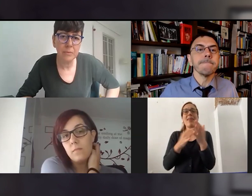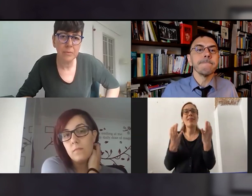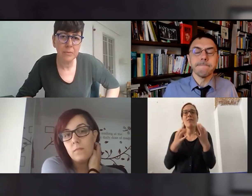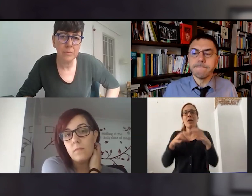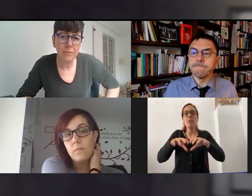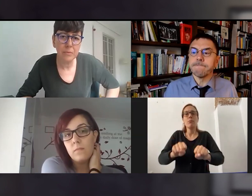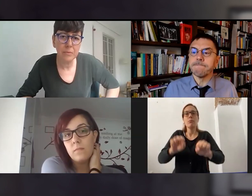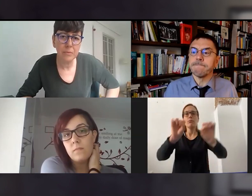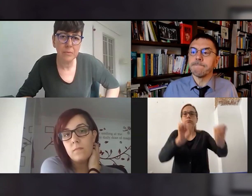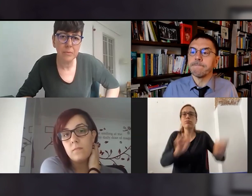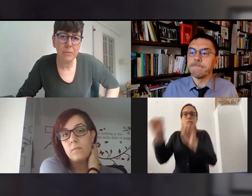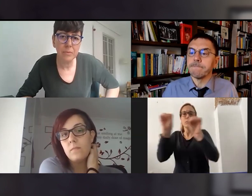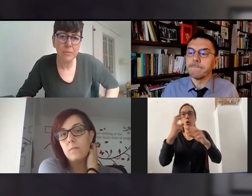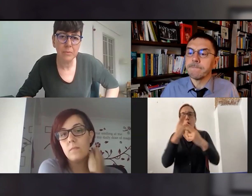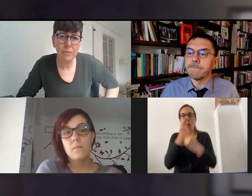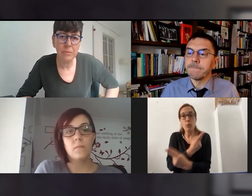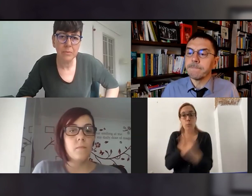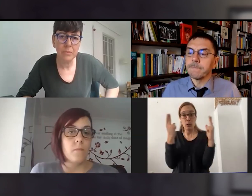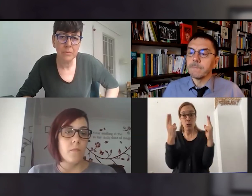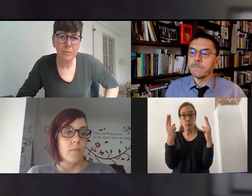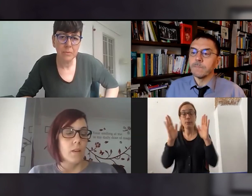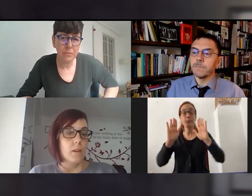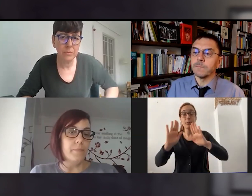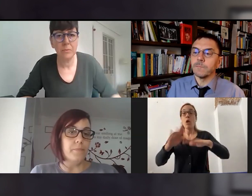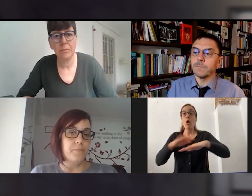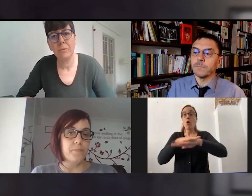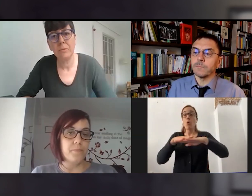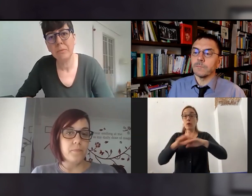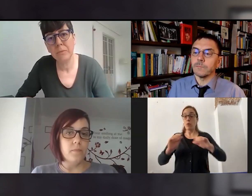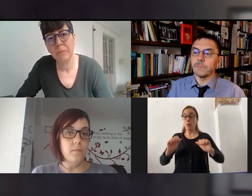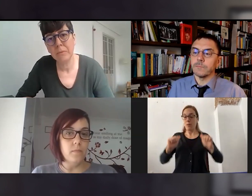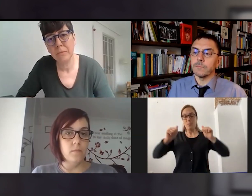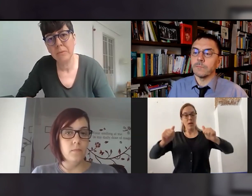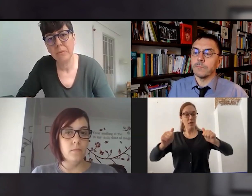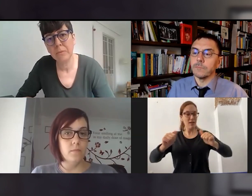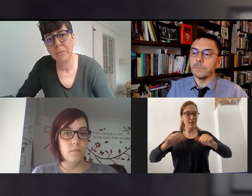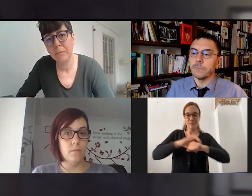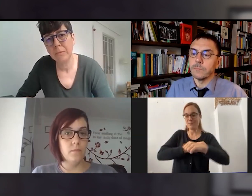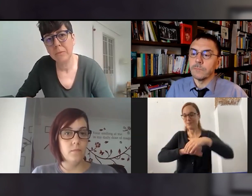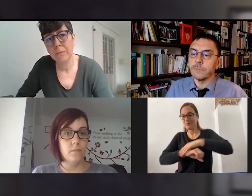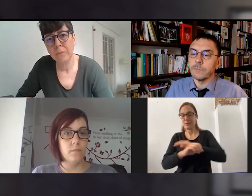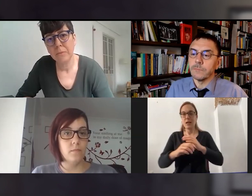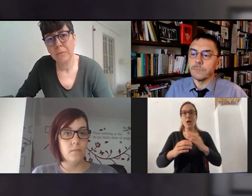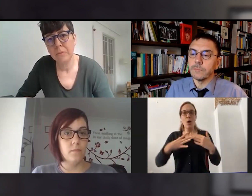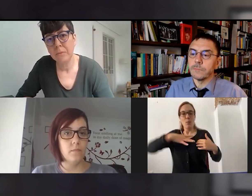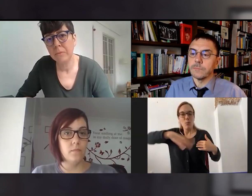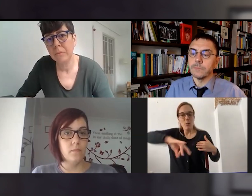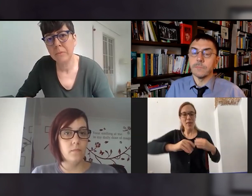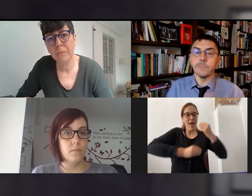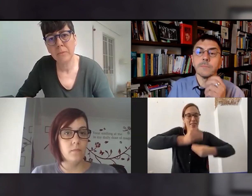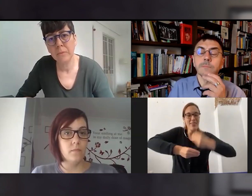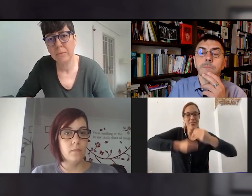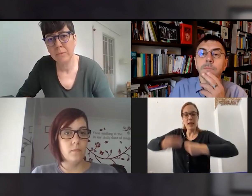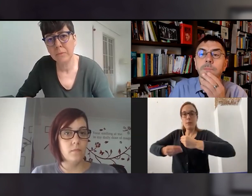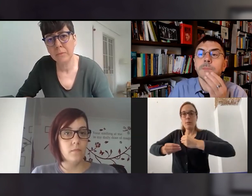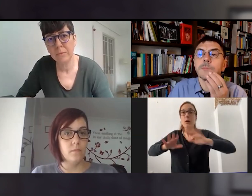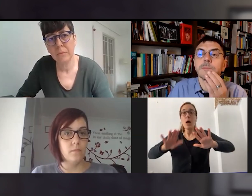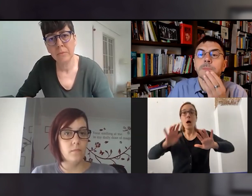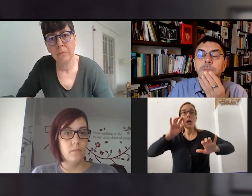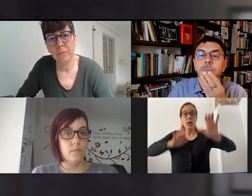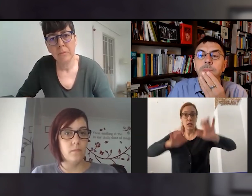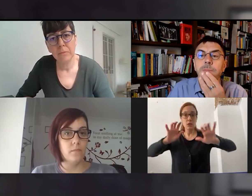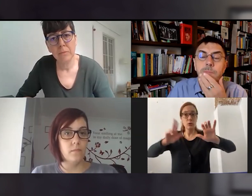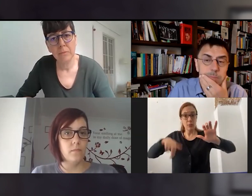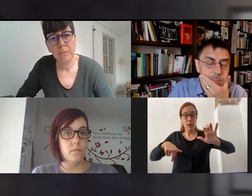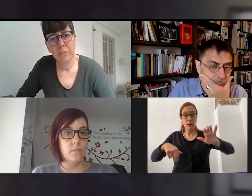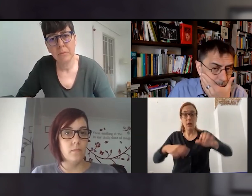entras a gobernar, igual que se abren muchísimas posibilidades de acción, también corremos muchos riesgos. Es fácil quedarnos encerrados entre cuatro paredes,